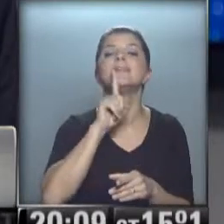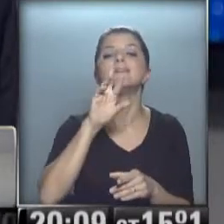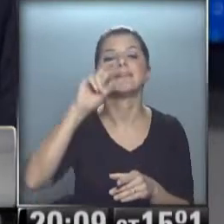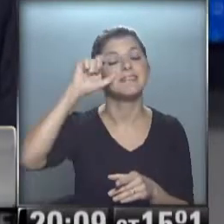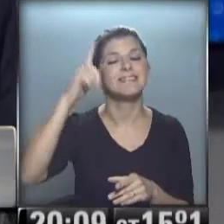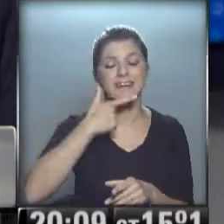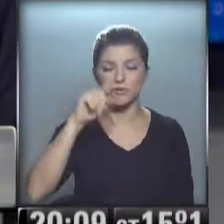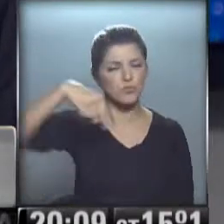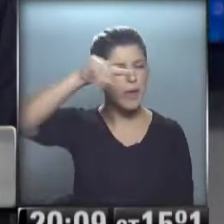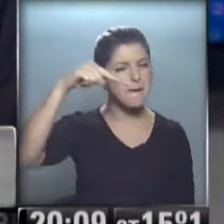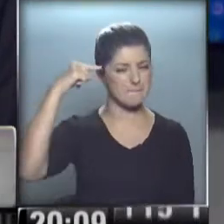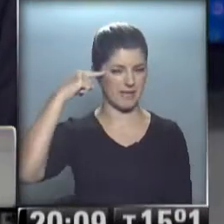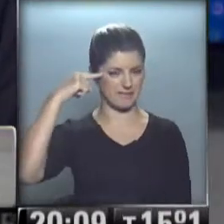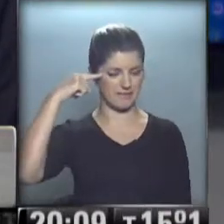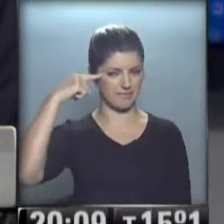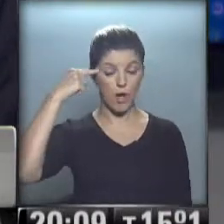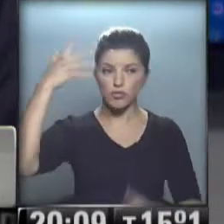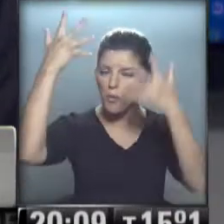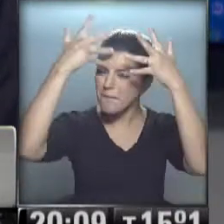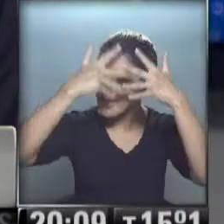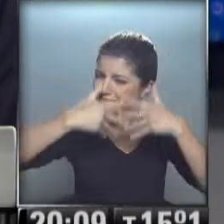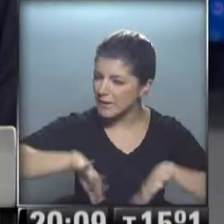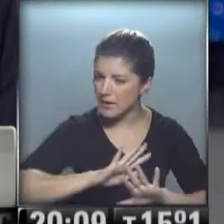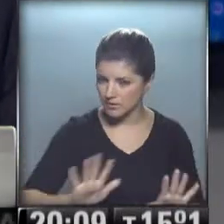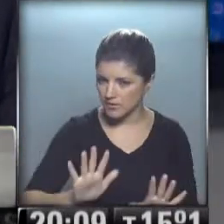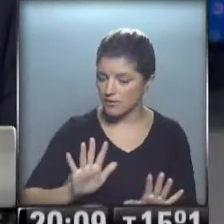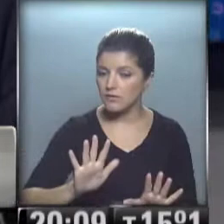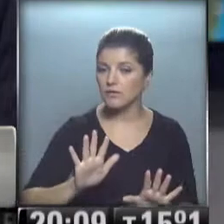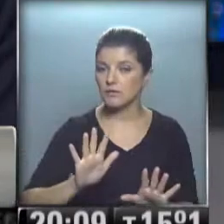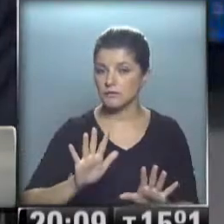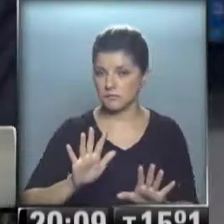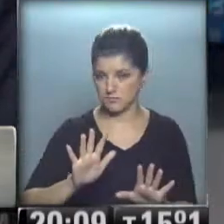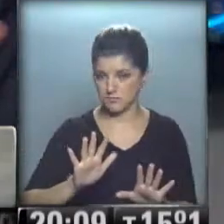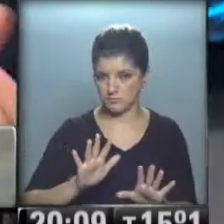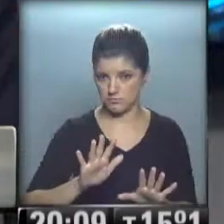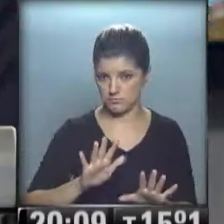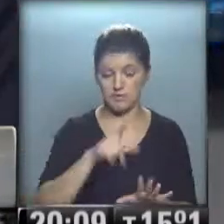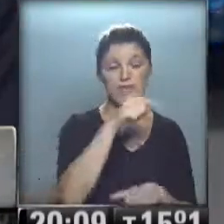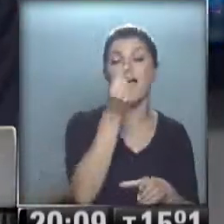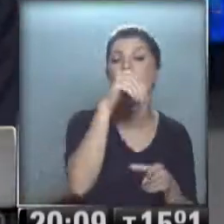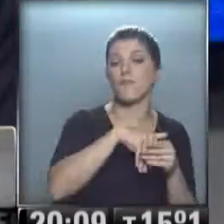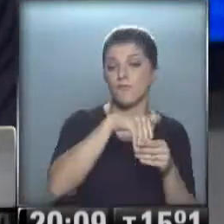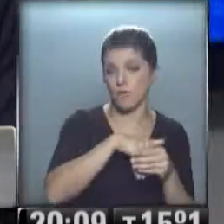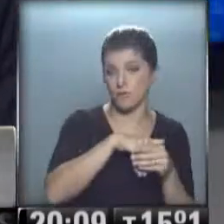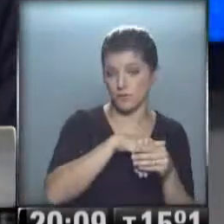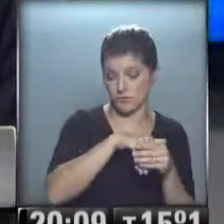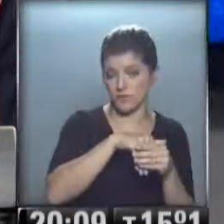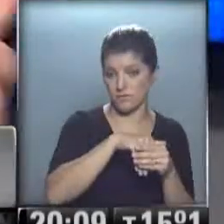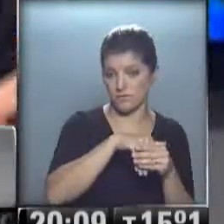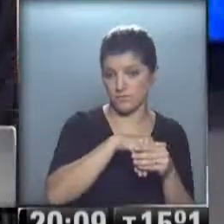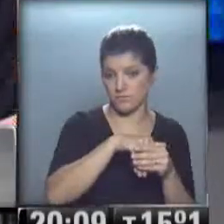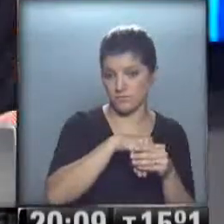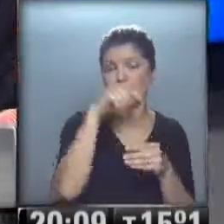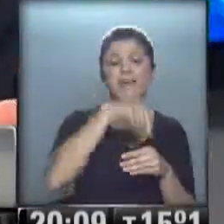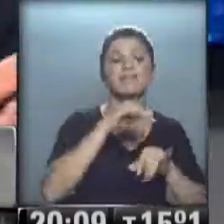fíjense, inmediatamente, a las pocas horas, el fondo buitre de Singer, Elliott, saca